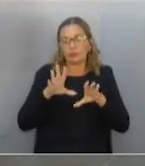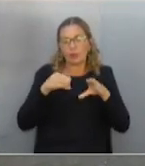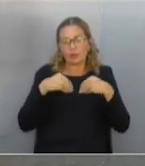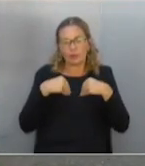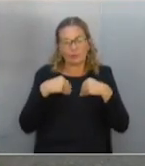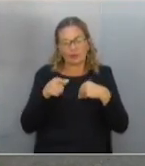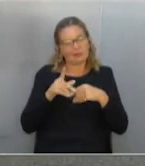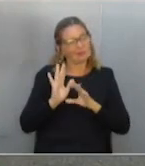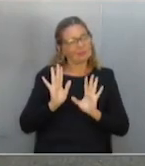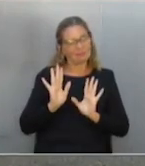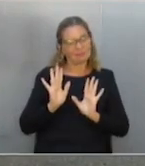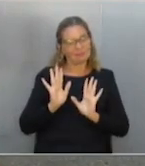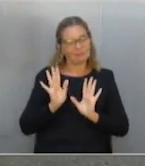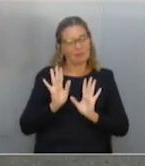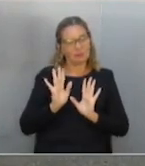eso.